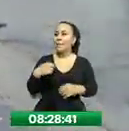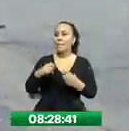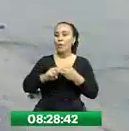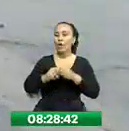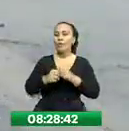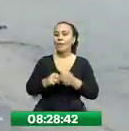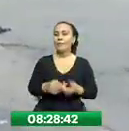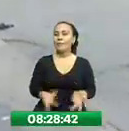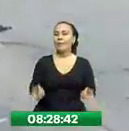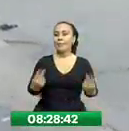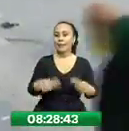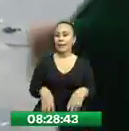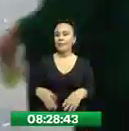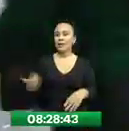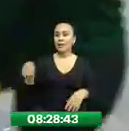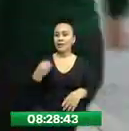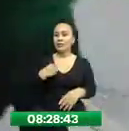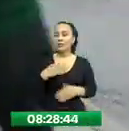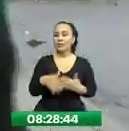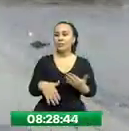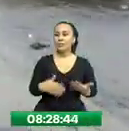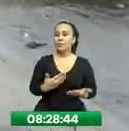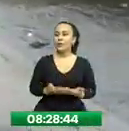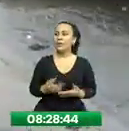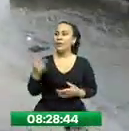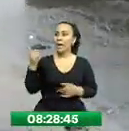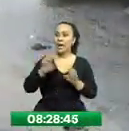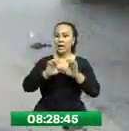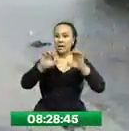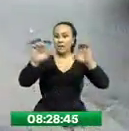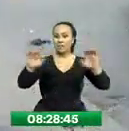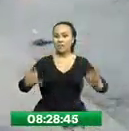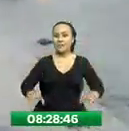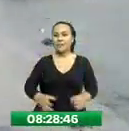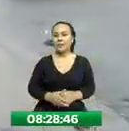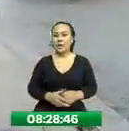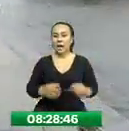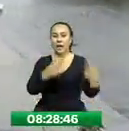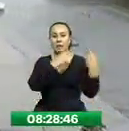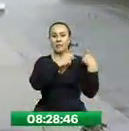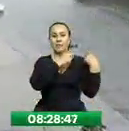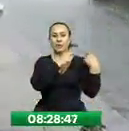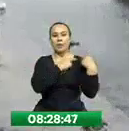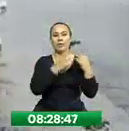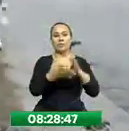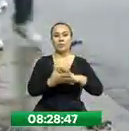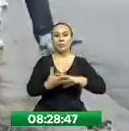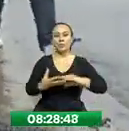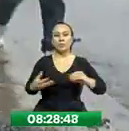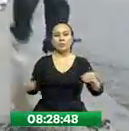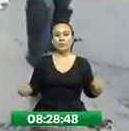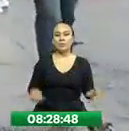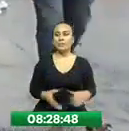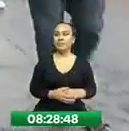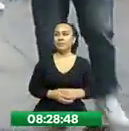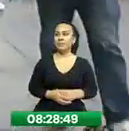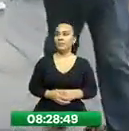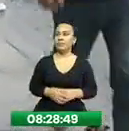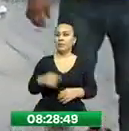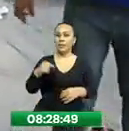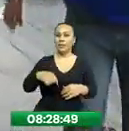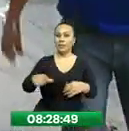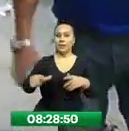de Guayaquil. Por favor, a la empresa encargada de solucionar esto, acercarse al lugar para que